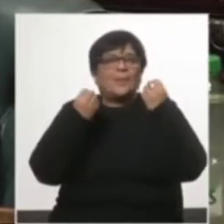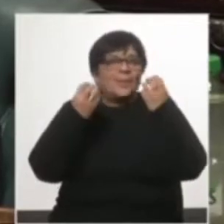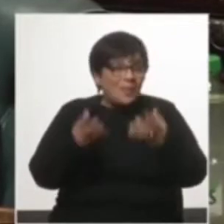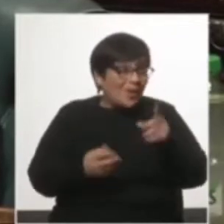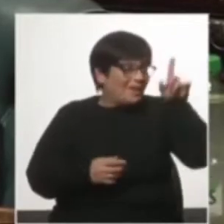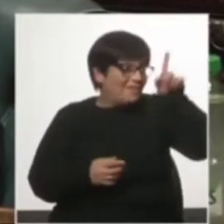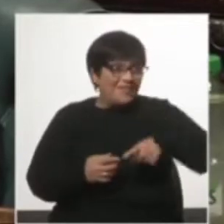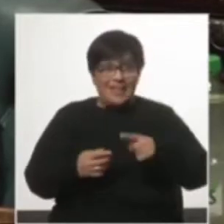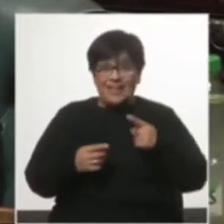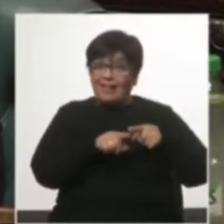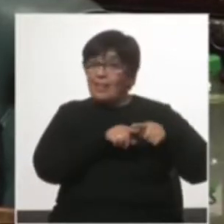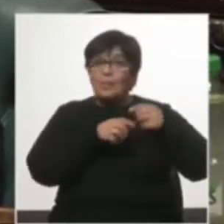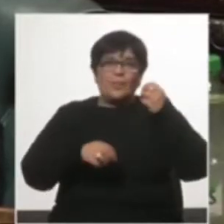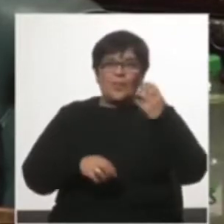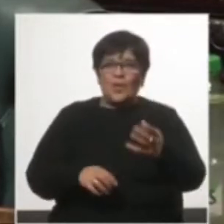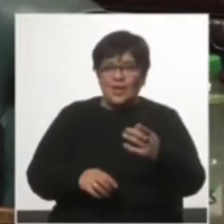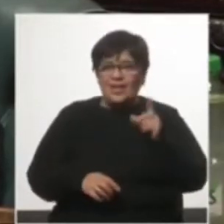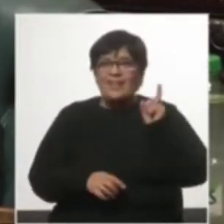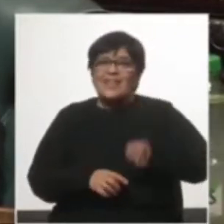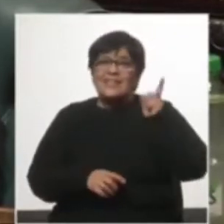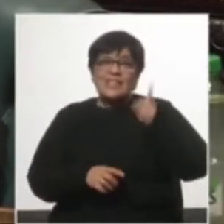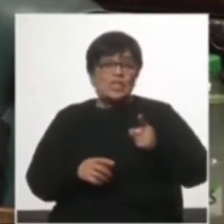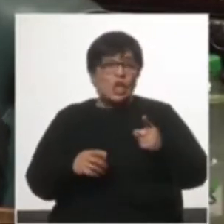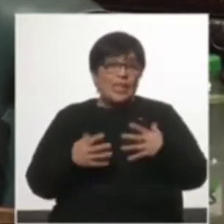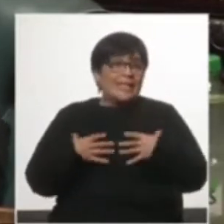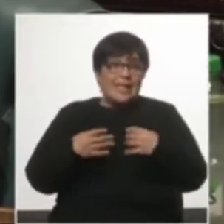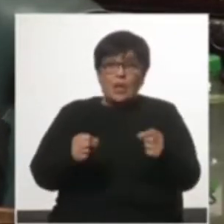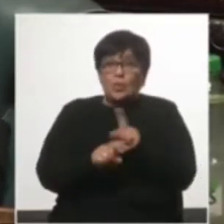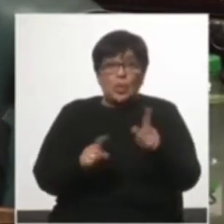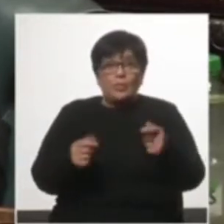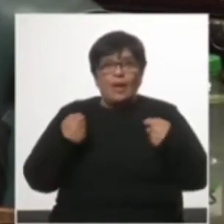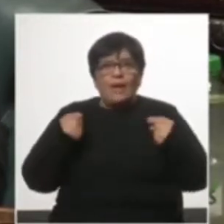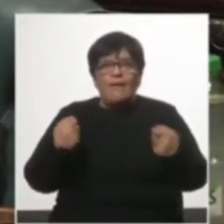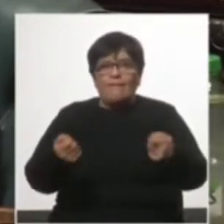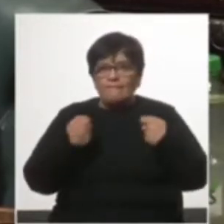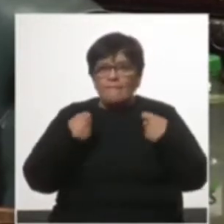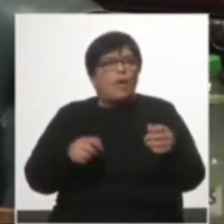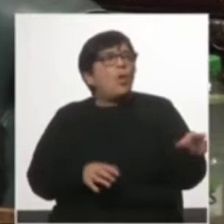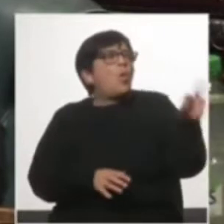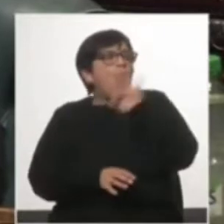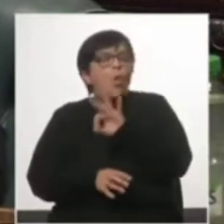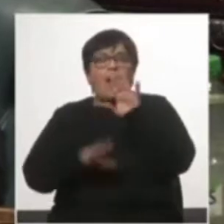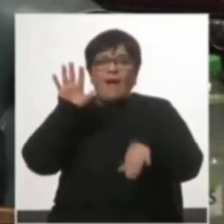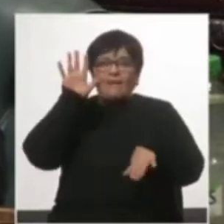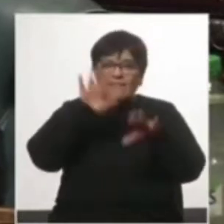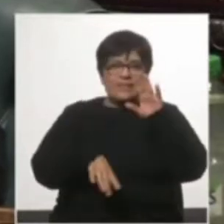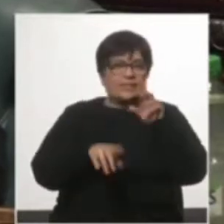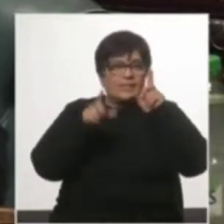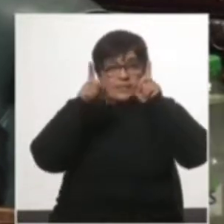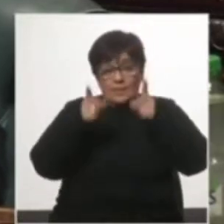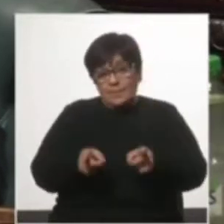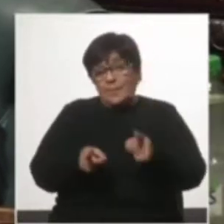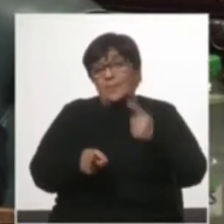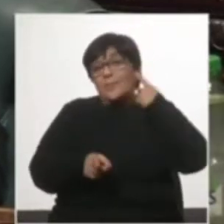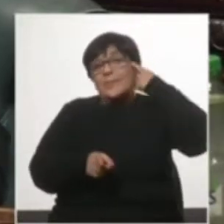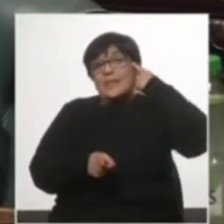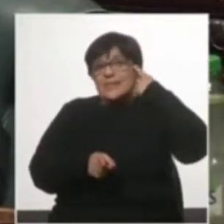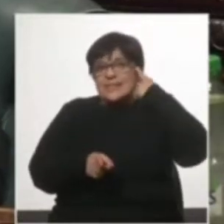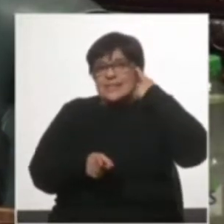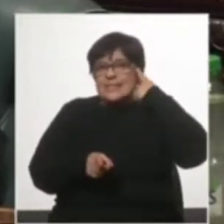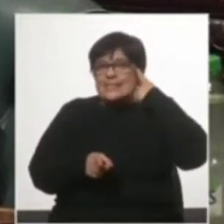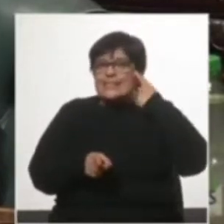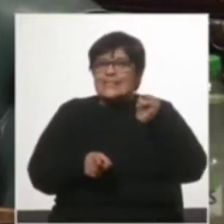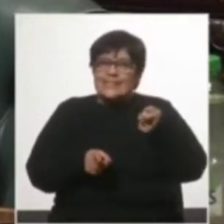discusión fue que no se tomaban medidas sanitarias por los costos económicos o que había que apretar la